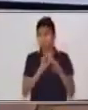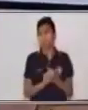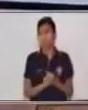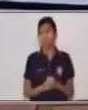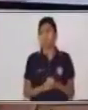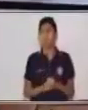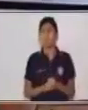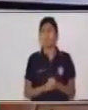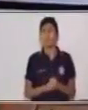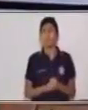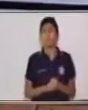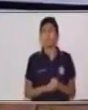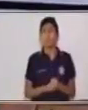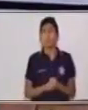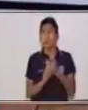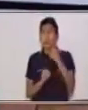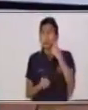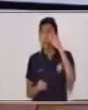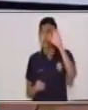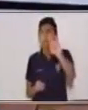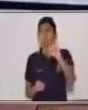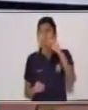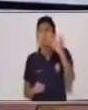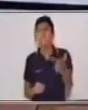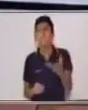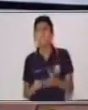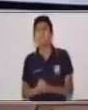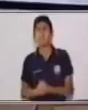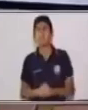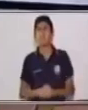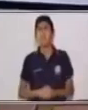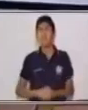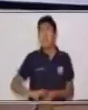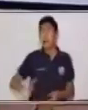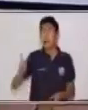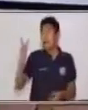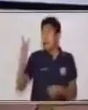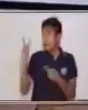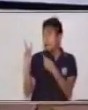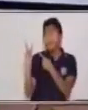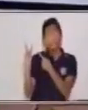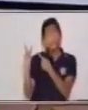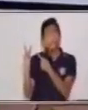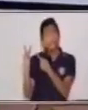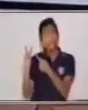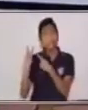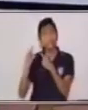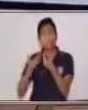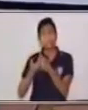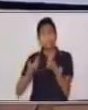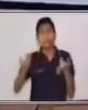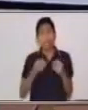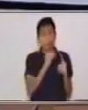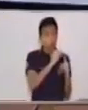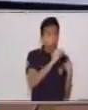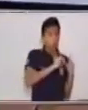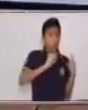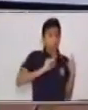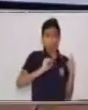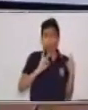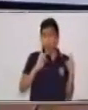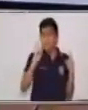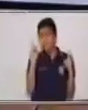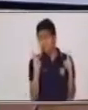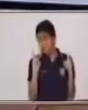Nuevamente, miren en este caso, la I está separando una proposición de otra,